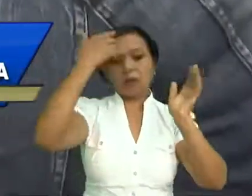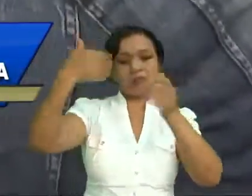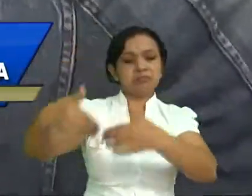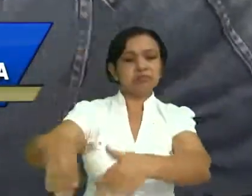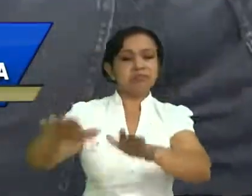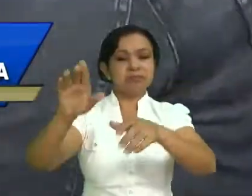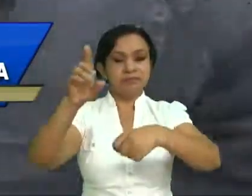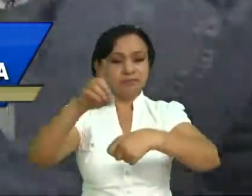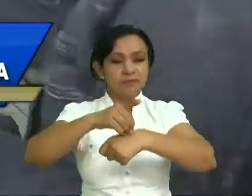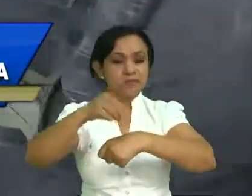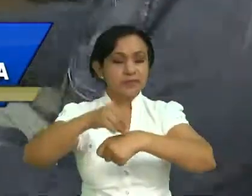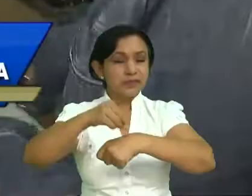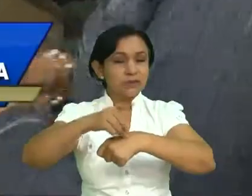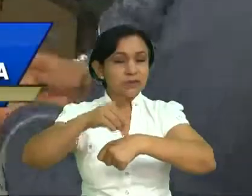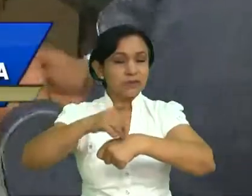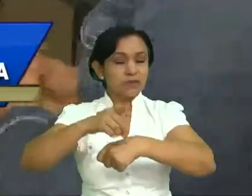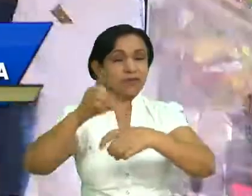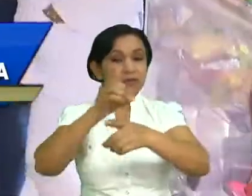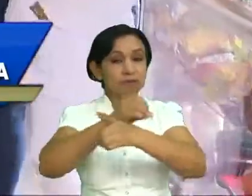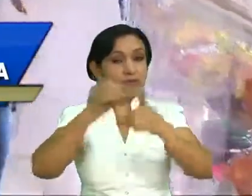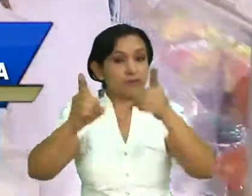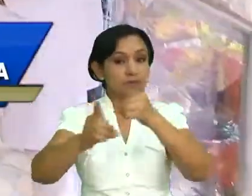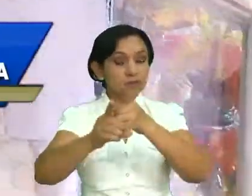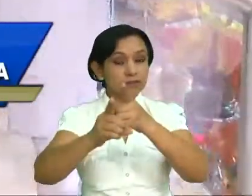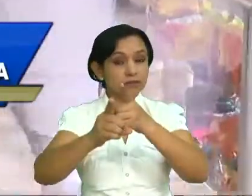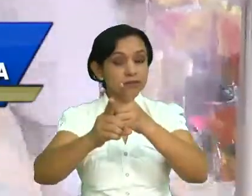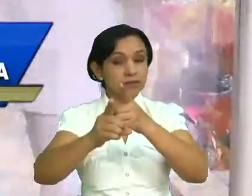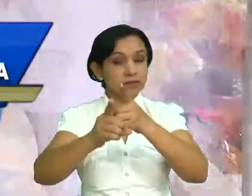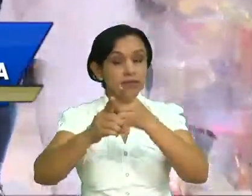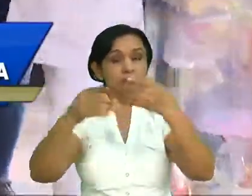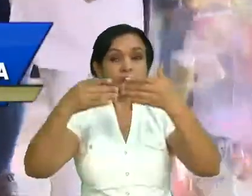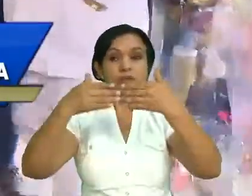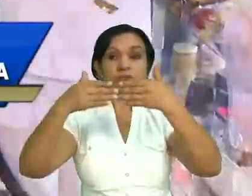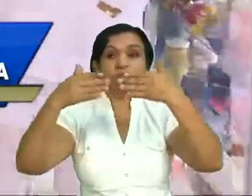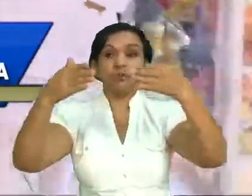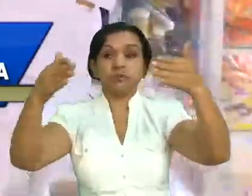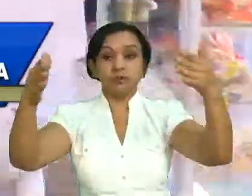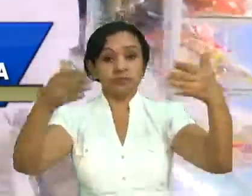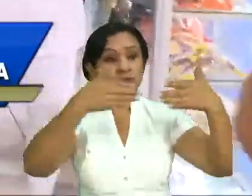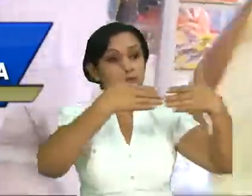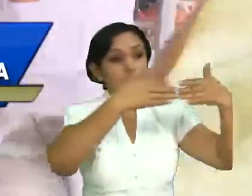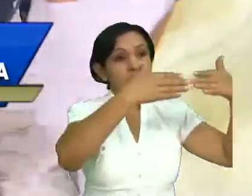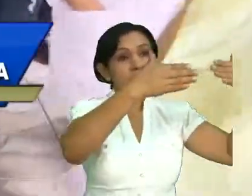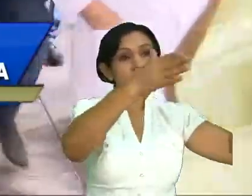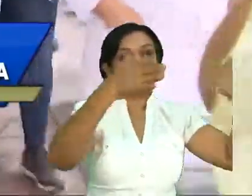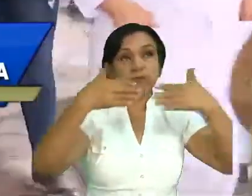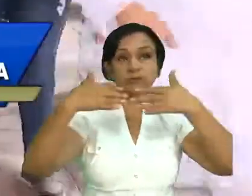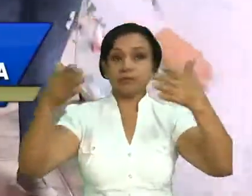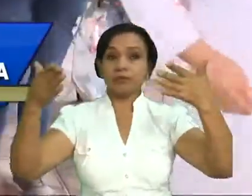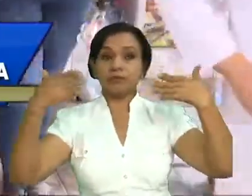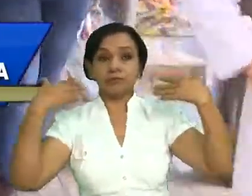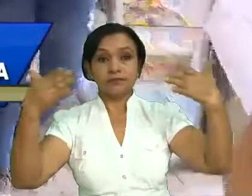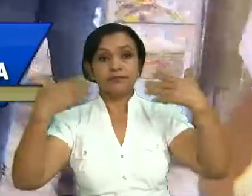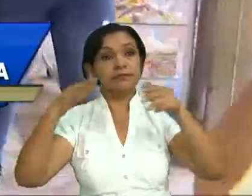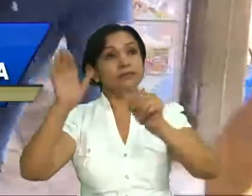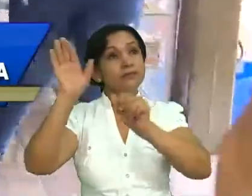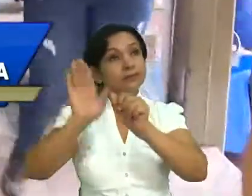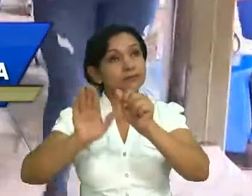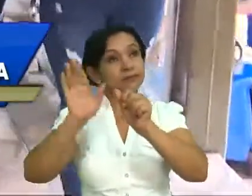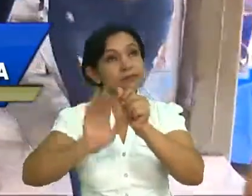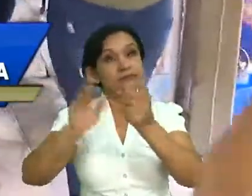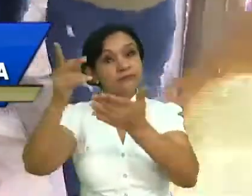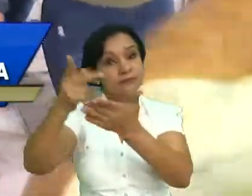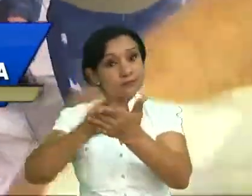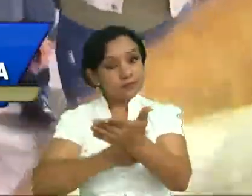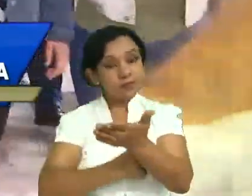la doctora, en un mercado tiene que haber en los hogares ventilación. Y eso es lo que hemos venido haciendo a través de cada uno de los proyectos